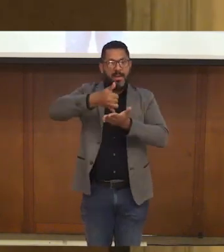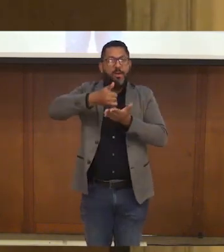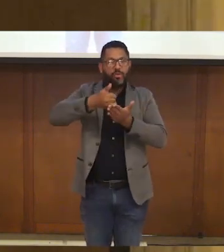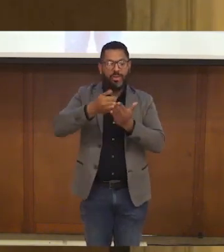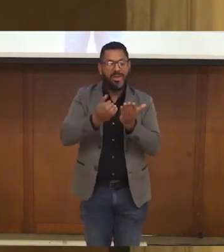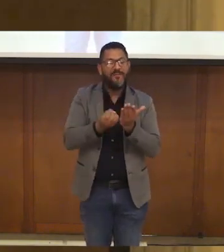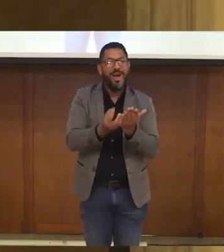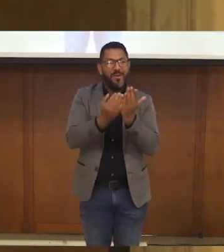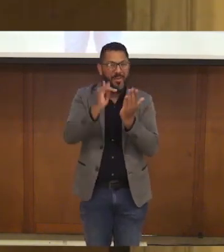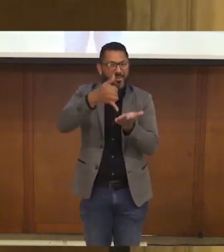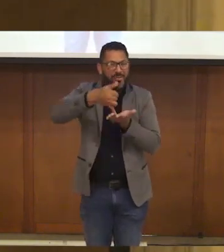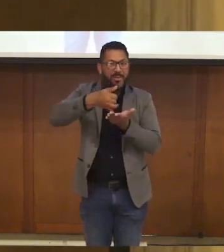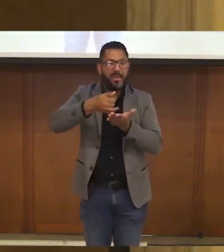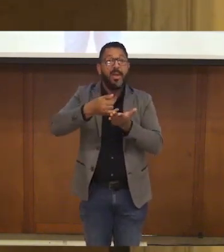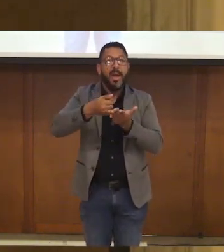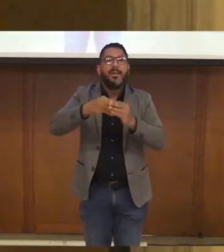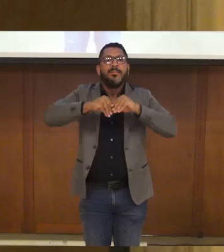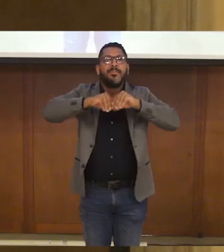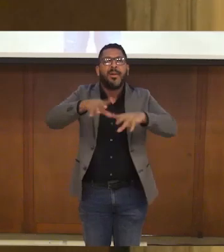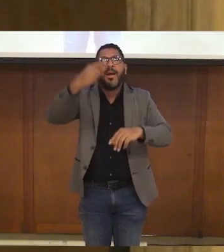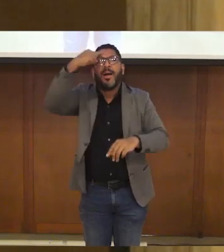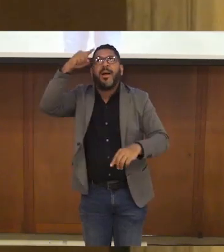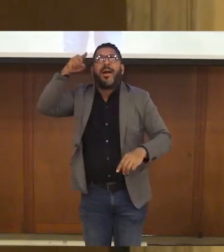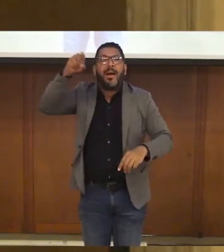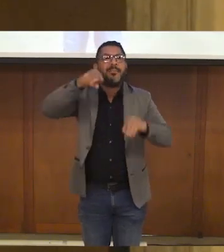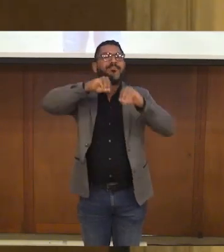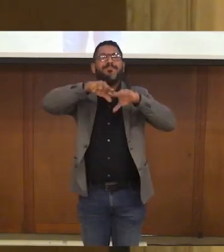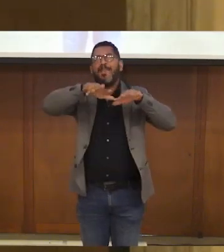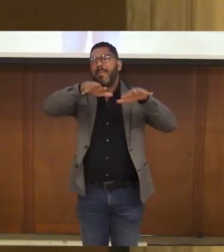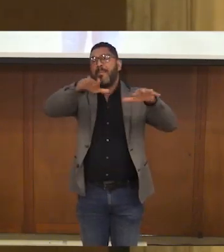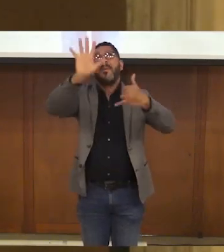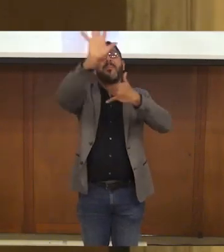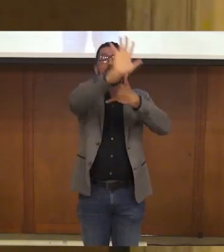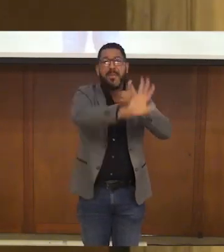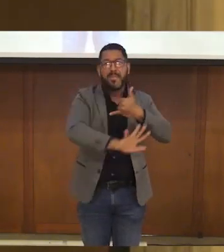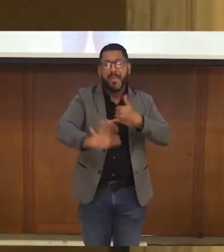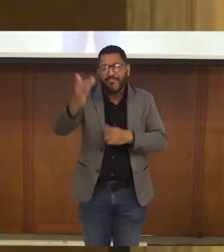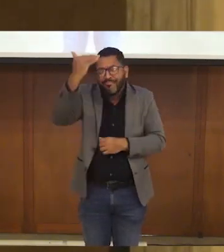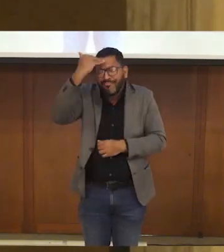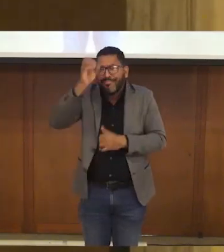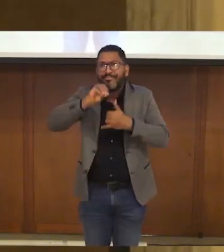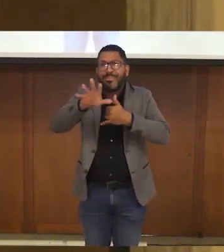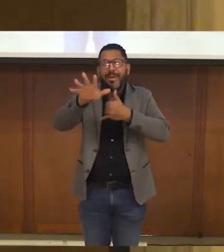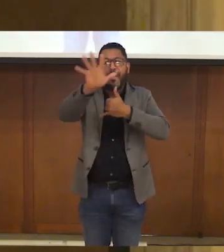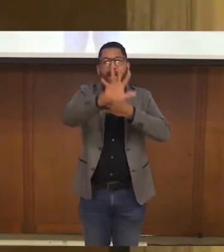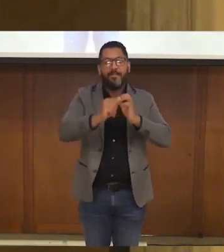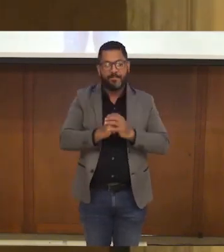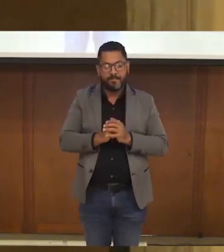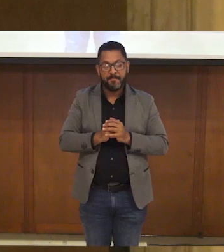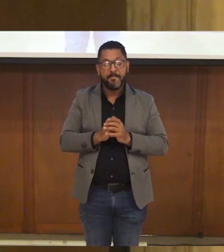país, como es El barco de vapor, y sabe a dónde va a llegar la novela, a todos los sitios del país, a todas las